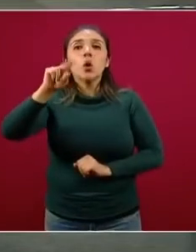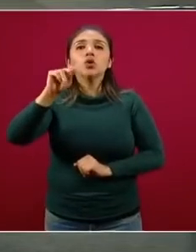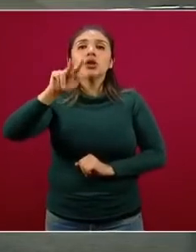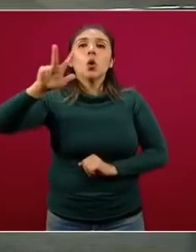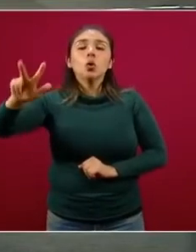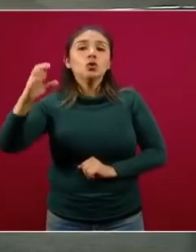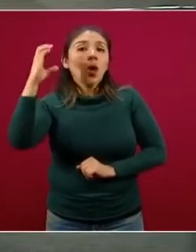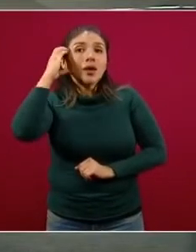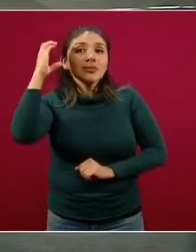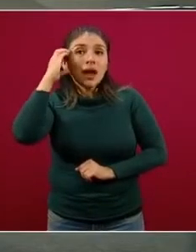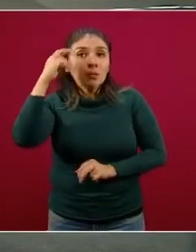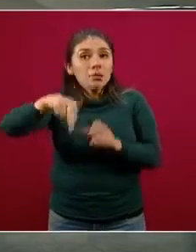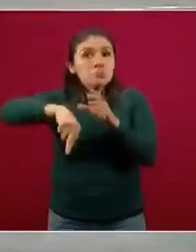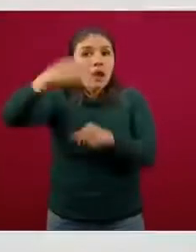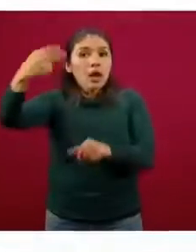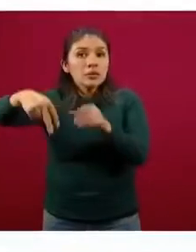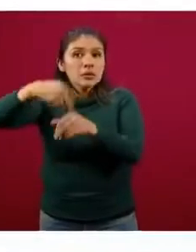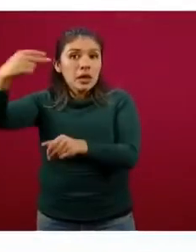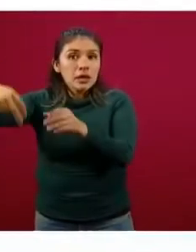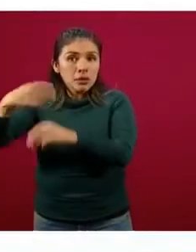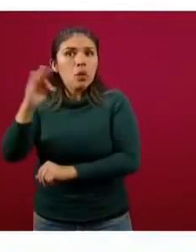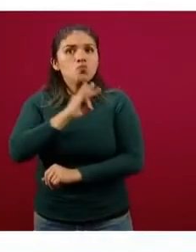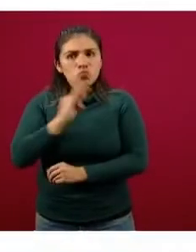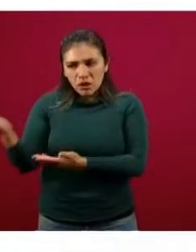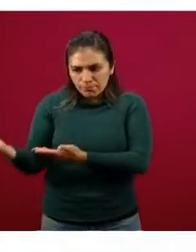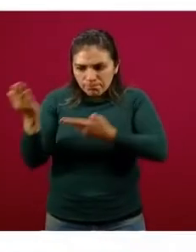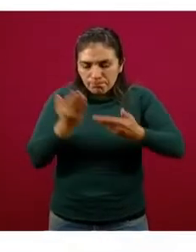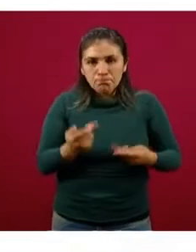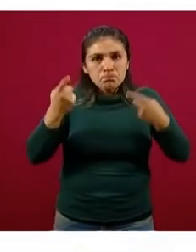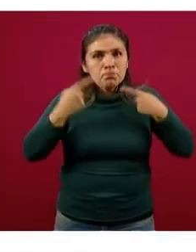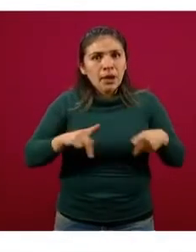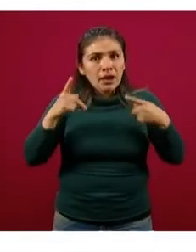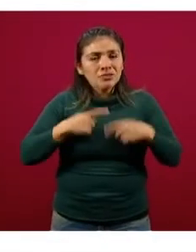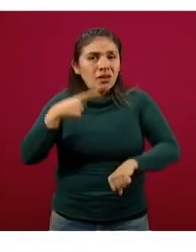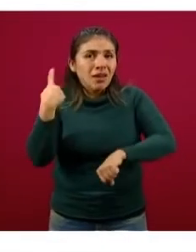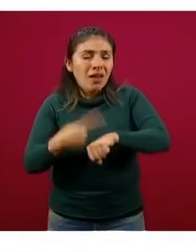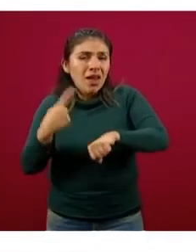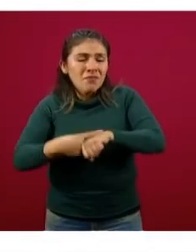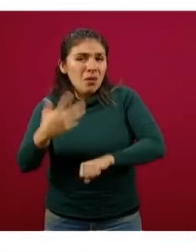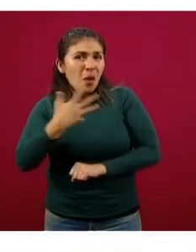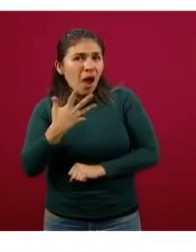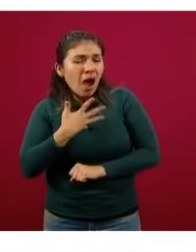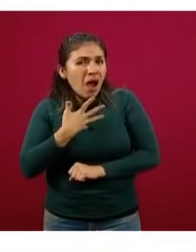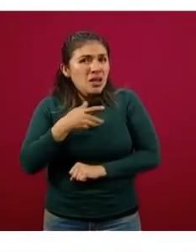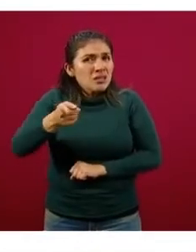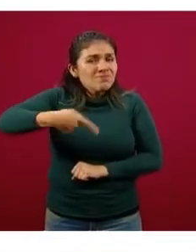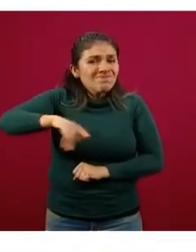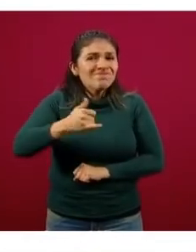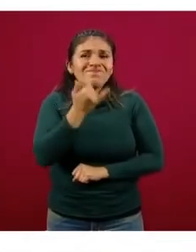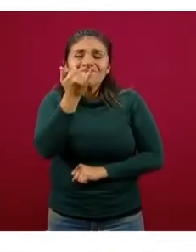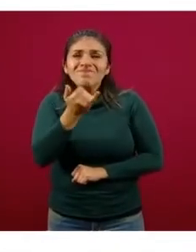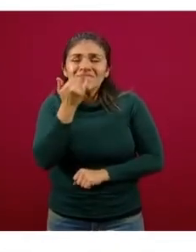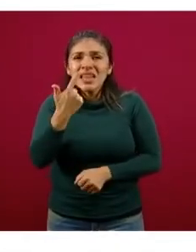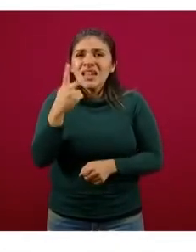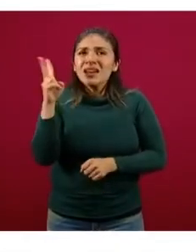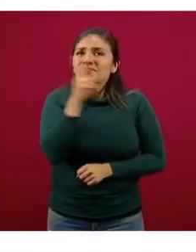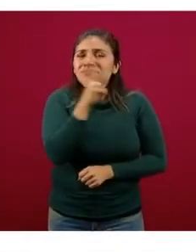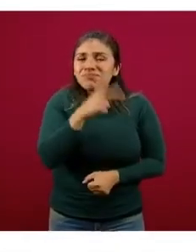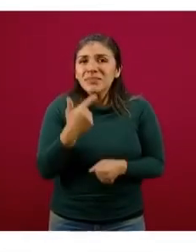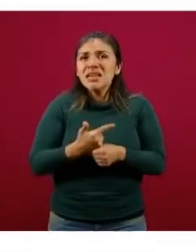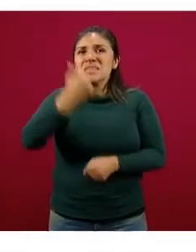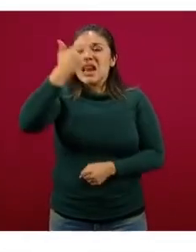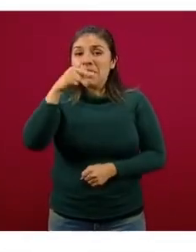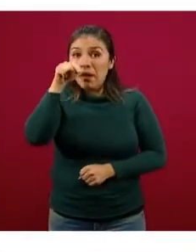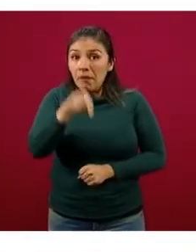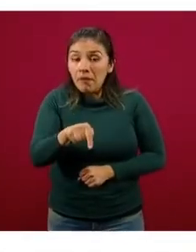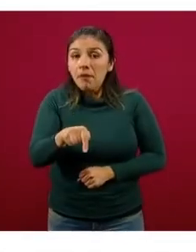13.688 camas disponibles para poder recibir pacientes que presenten un cuadro respiratorio grave